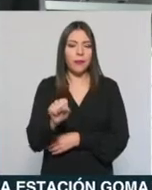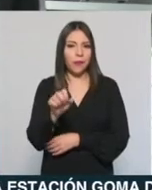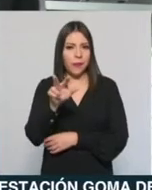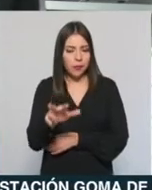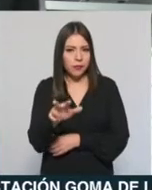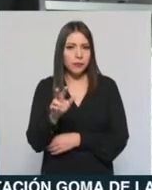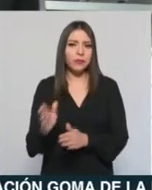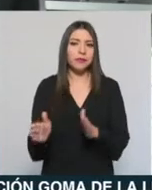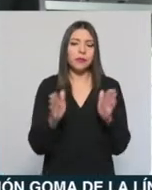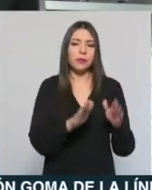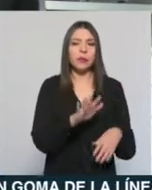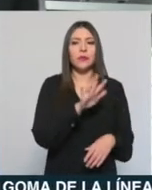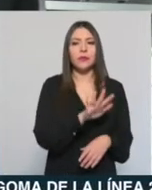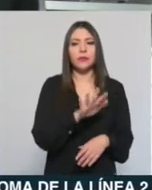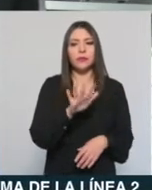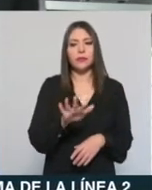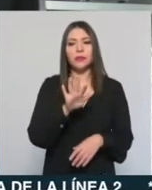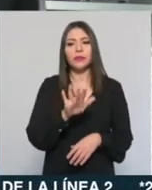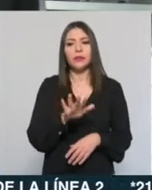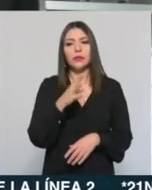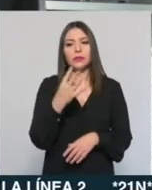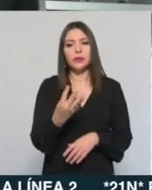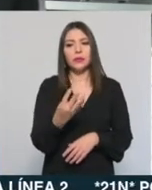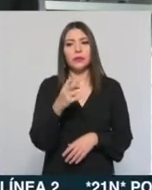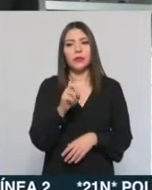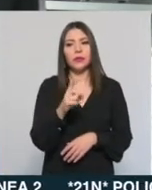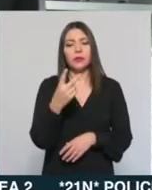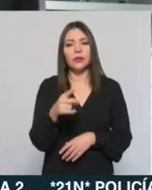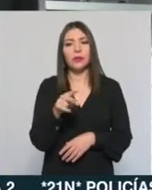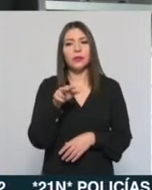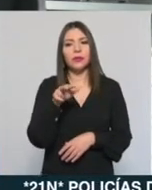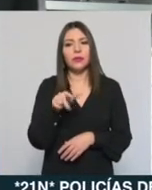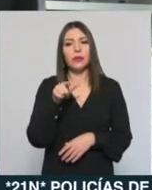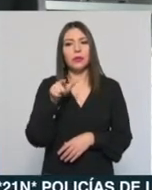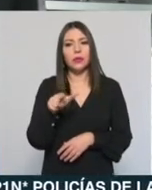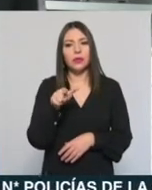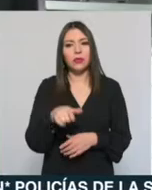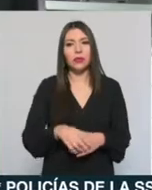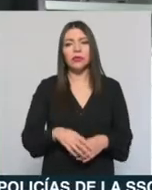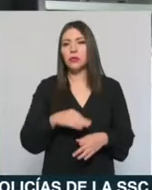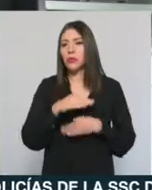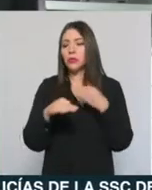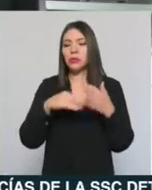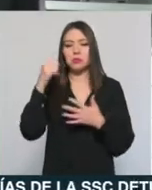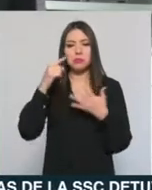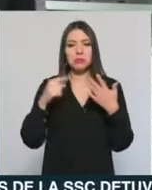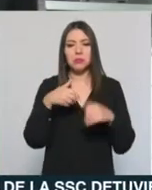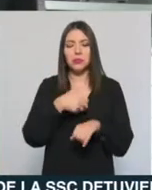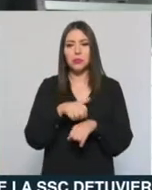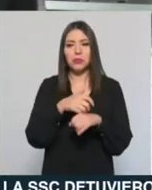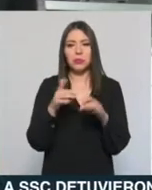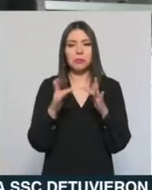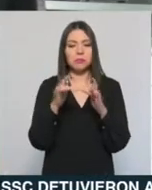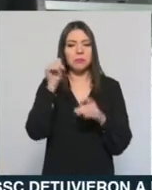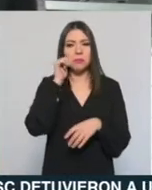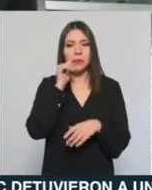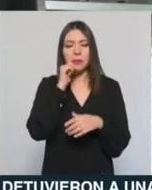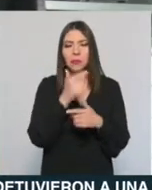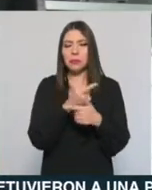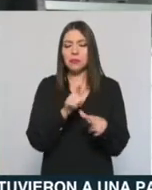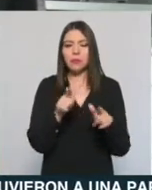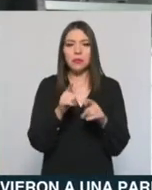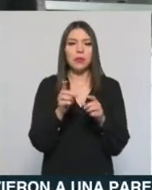68, 55 54 32 18 17. Todas las líneas siempre están abiertas.